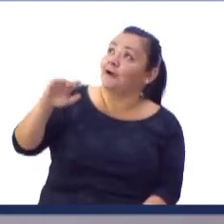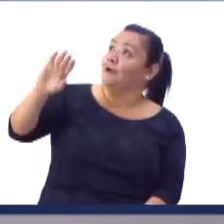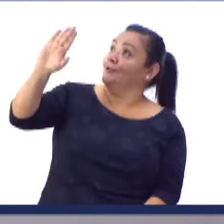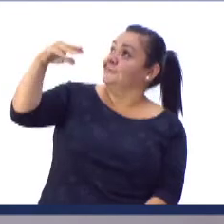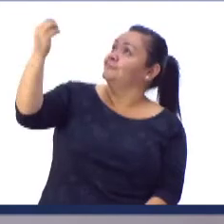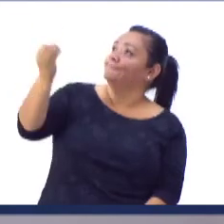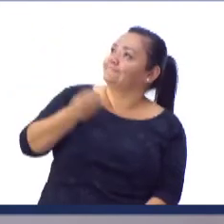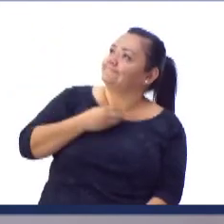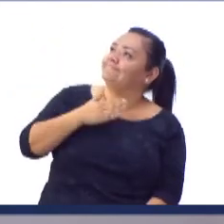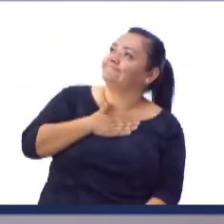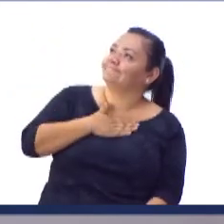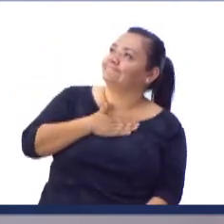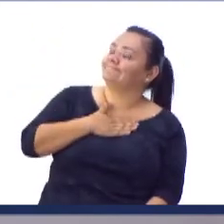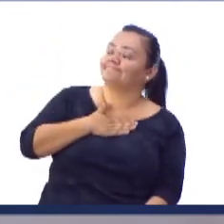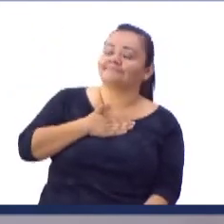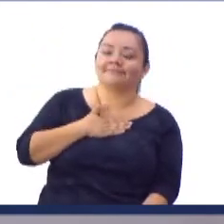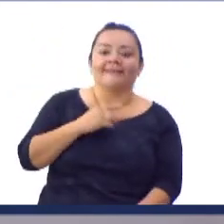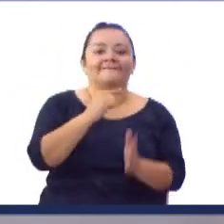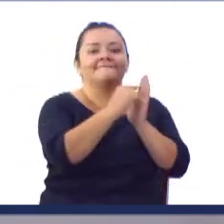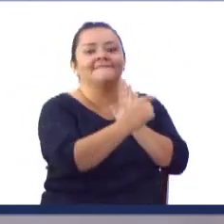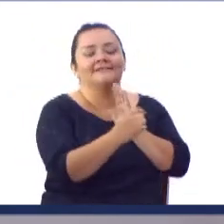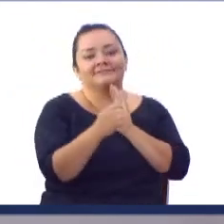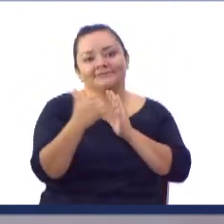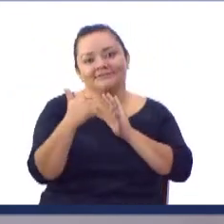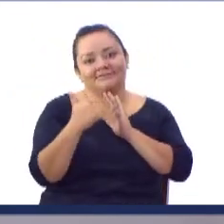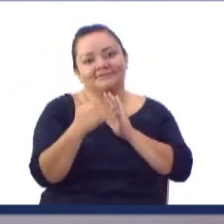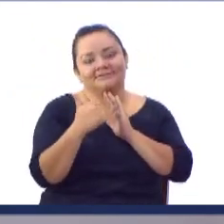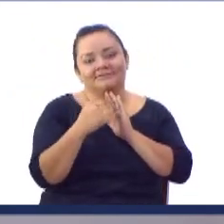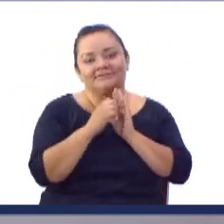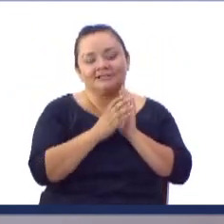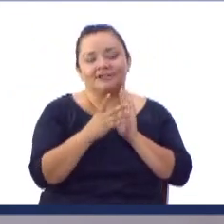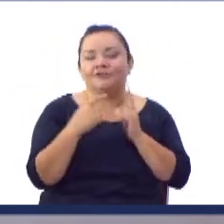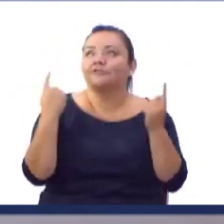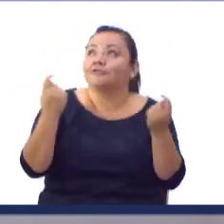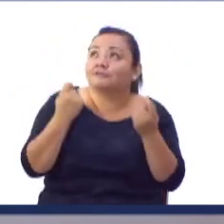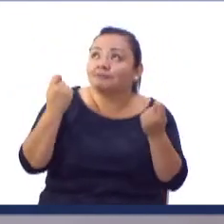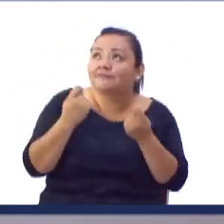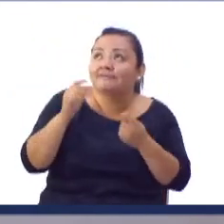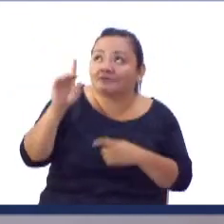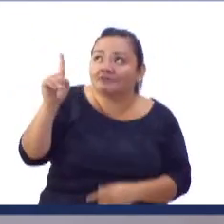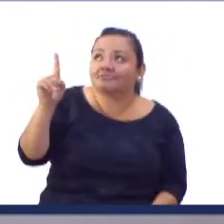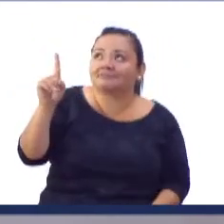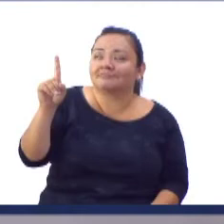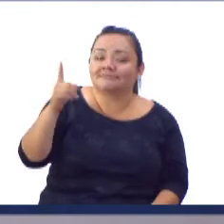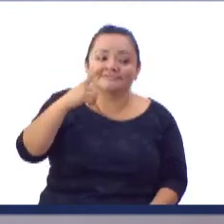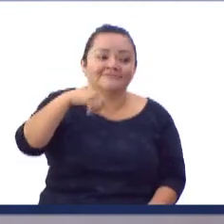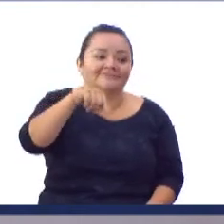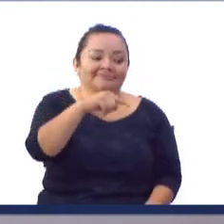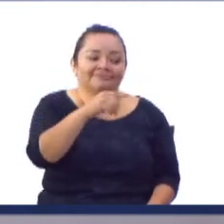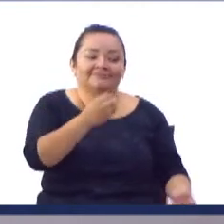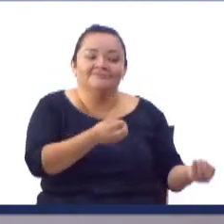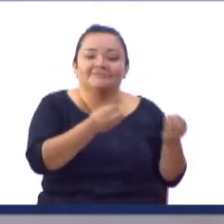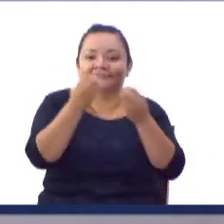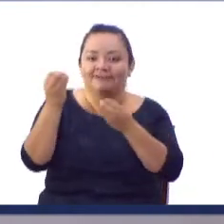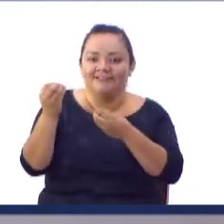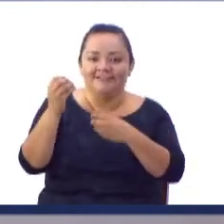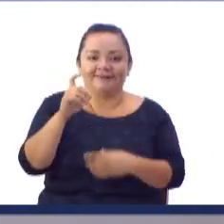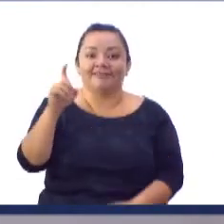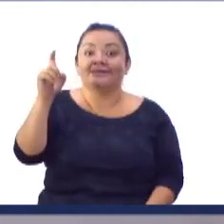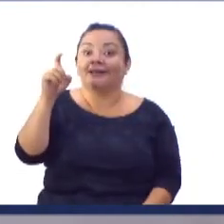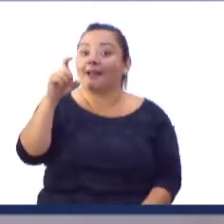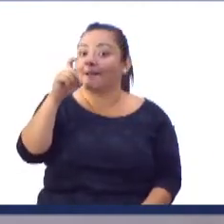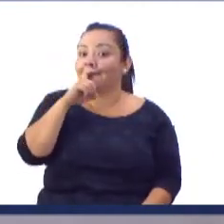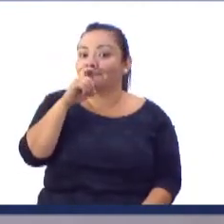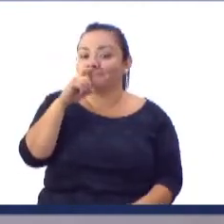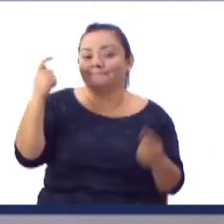y dice y el versículo 10 y he sido glorificado en quien en millones y el padre y quien